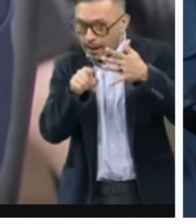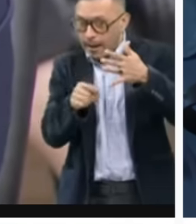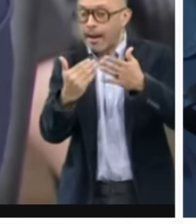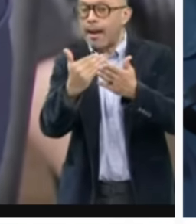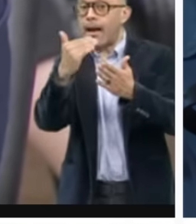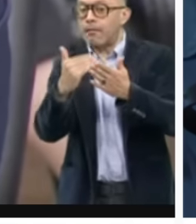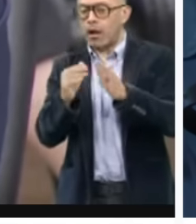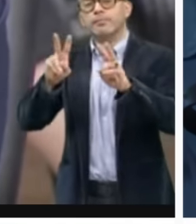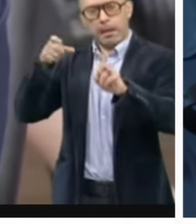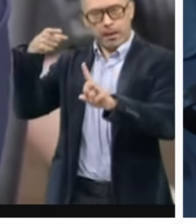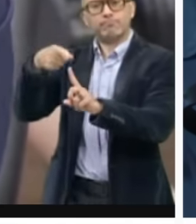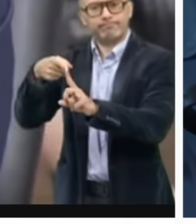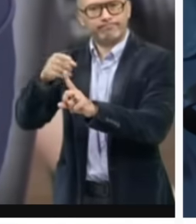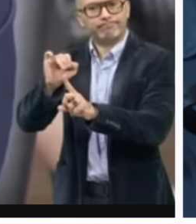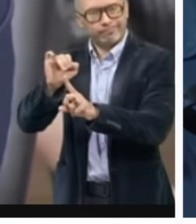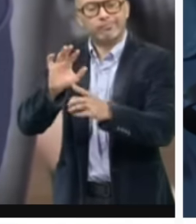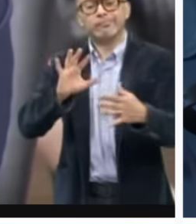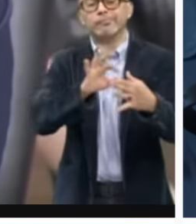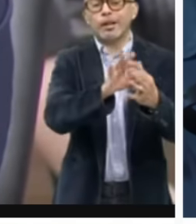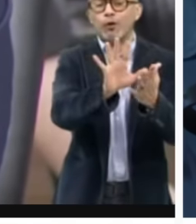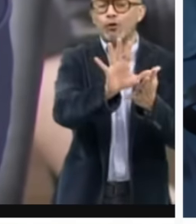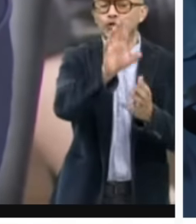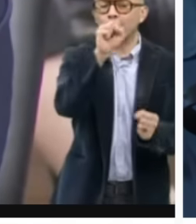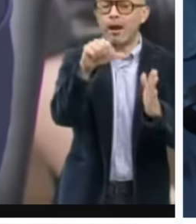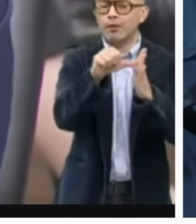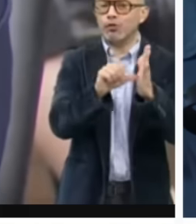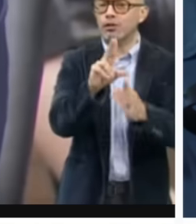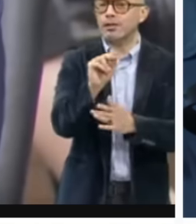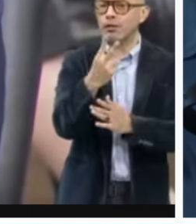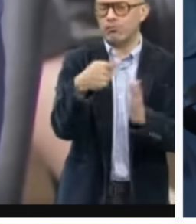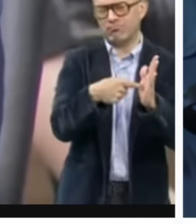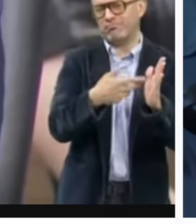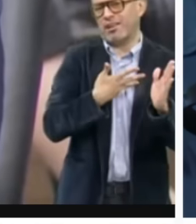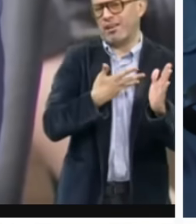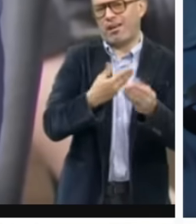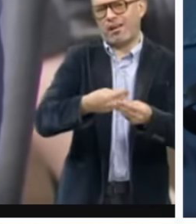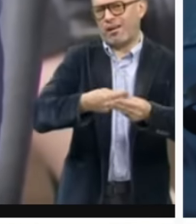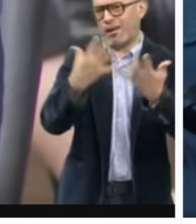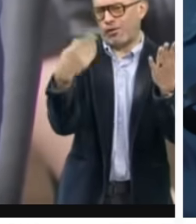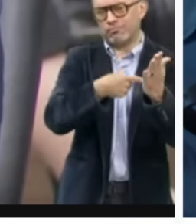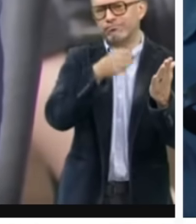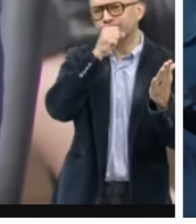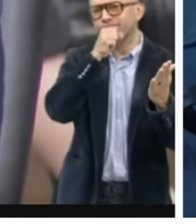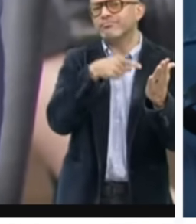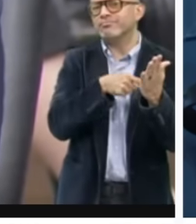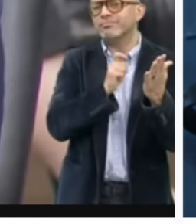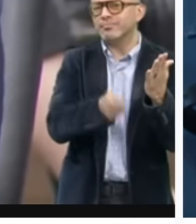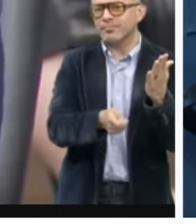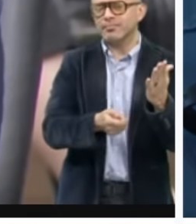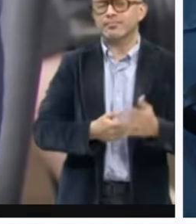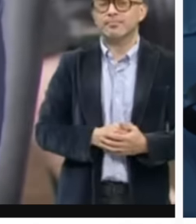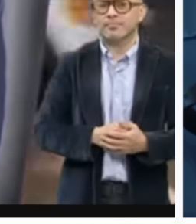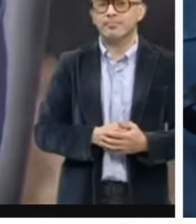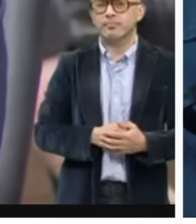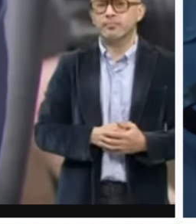de que pues el artículo 82 constitucional es muy claro en el sentido de que